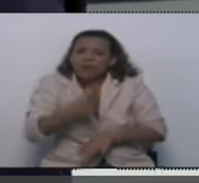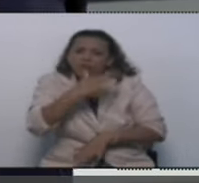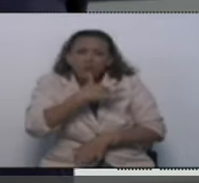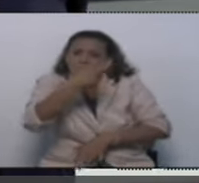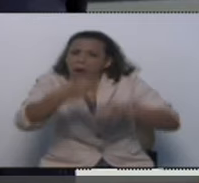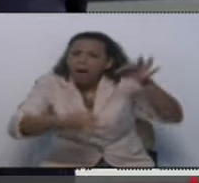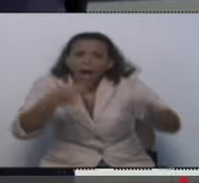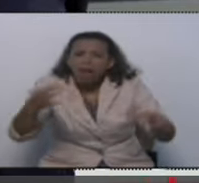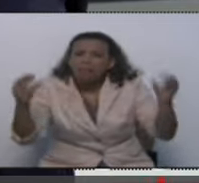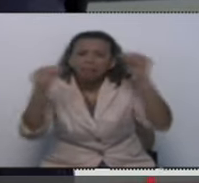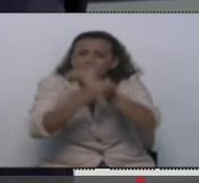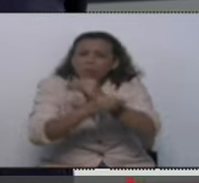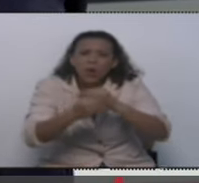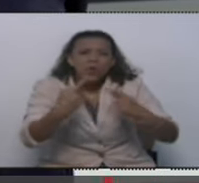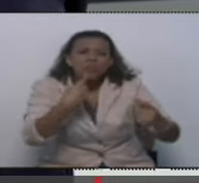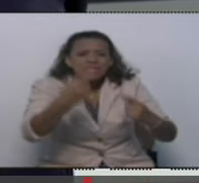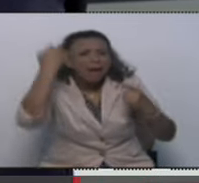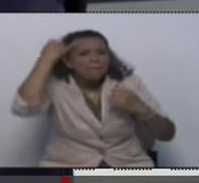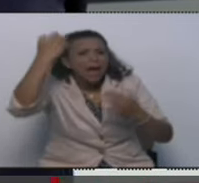desproporcional